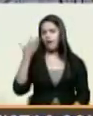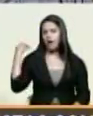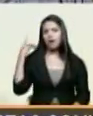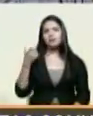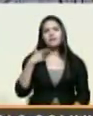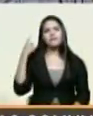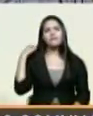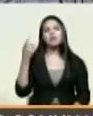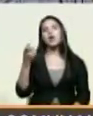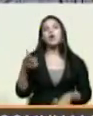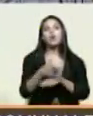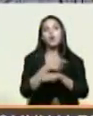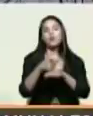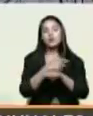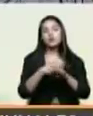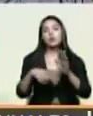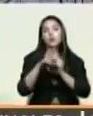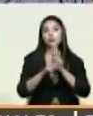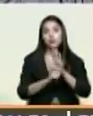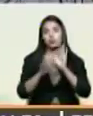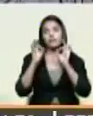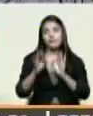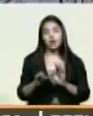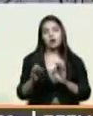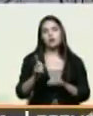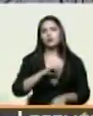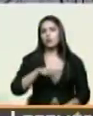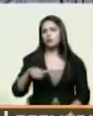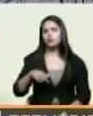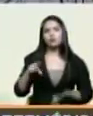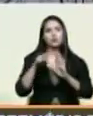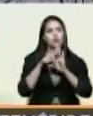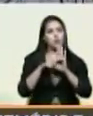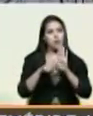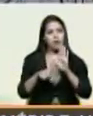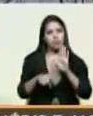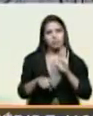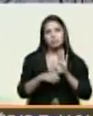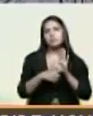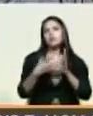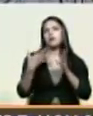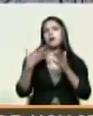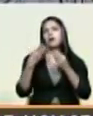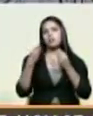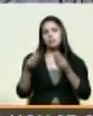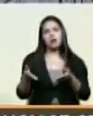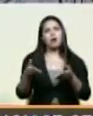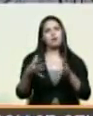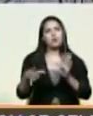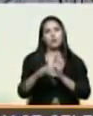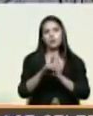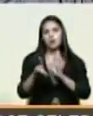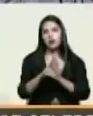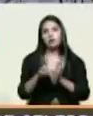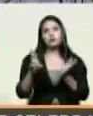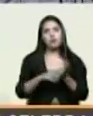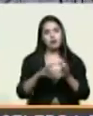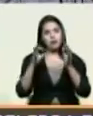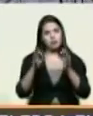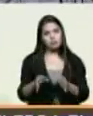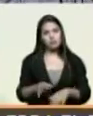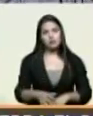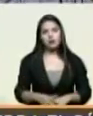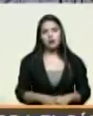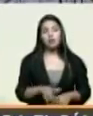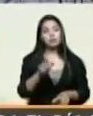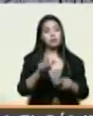una constitución legalista, no como la nuestra, que es normativa, que ha dado supremacía a los derechos y a las garantías